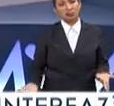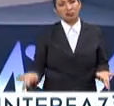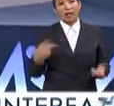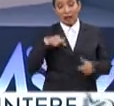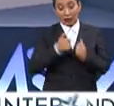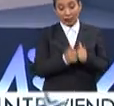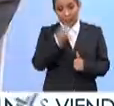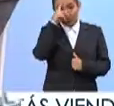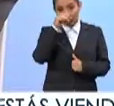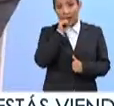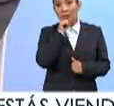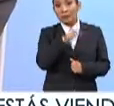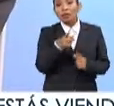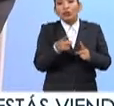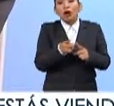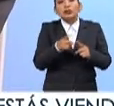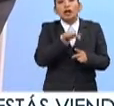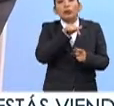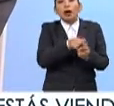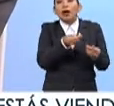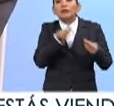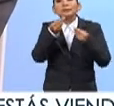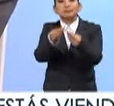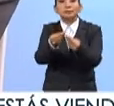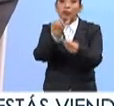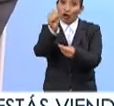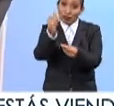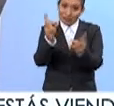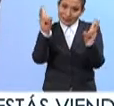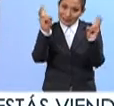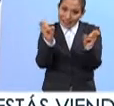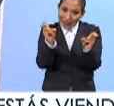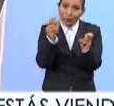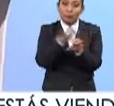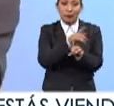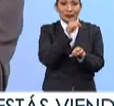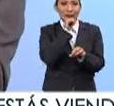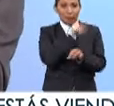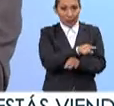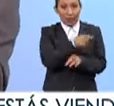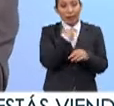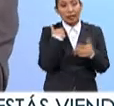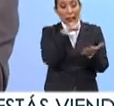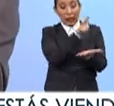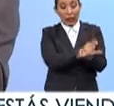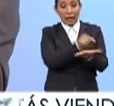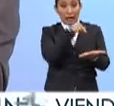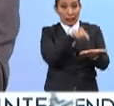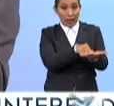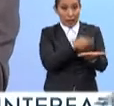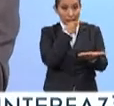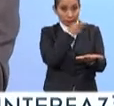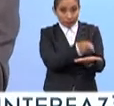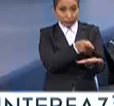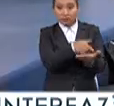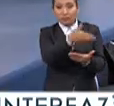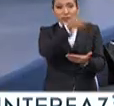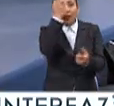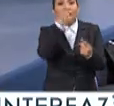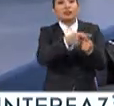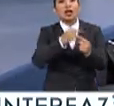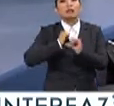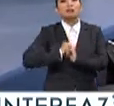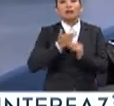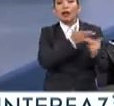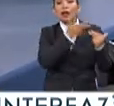quedarse en méxico también implica en donde se va a quedar esa es otra cosa es otra color que también legalmente pues no se sabe quién es